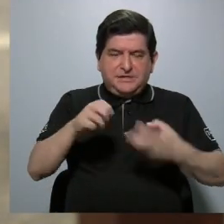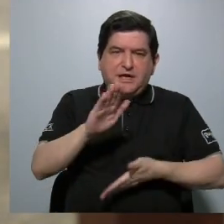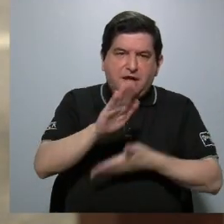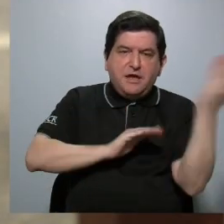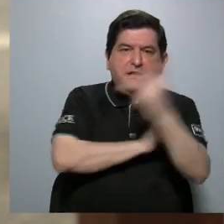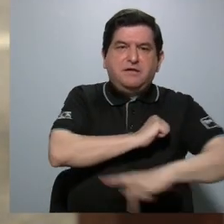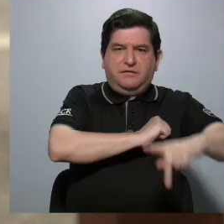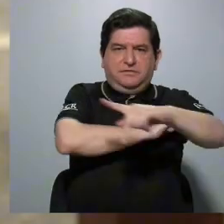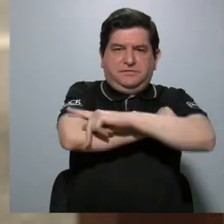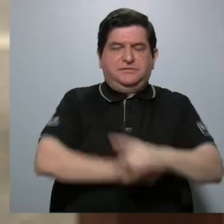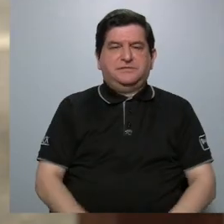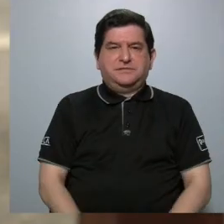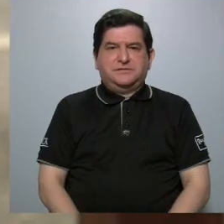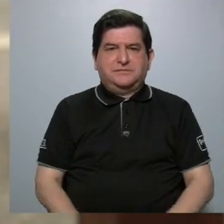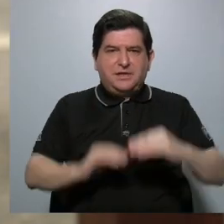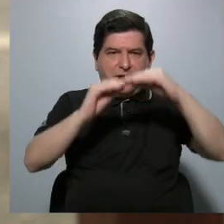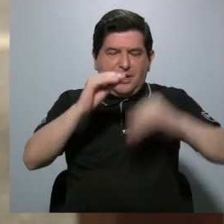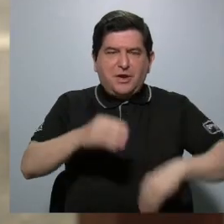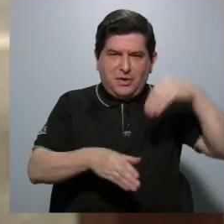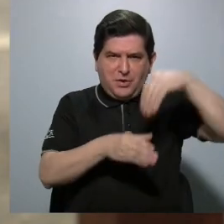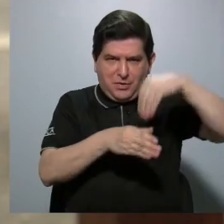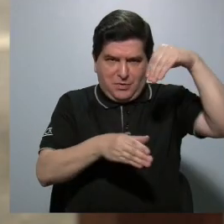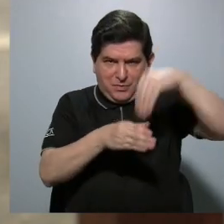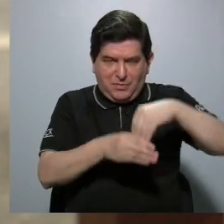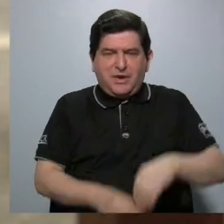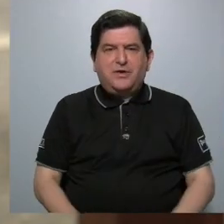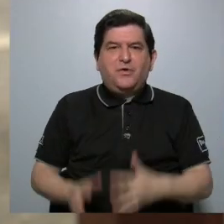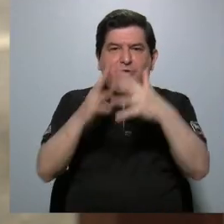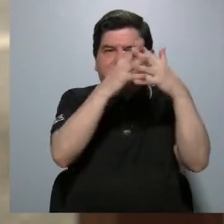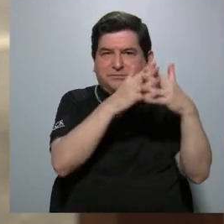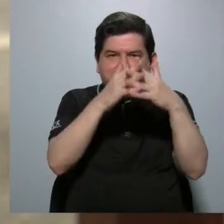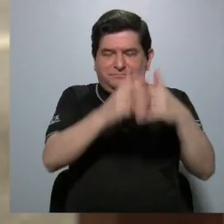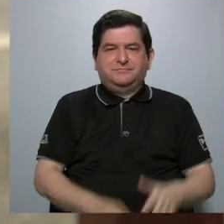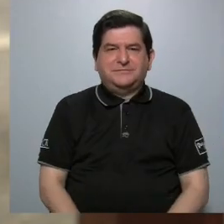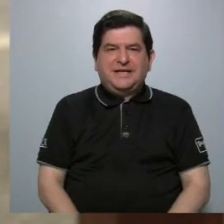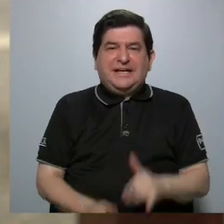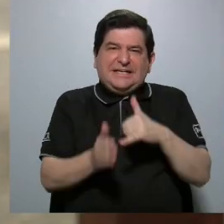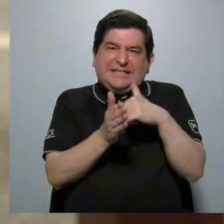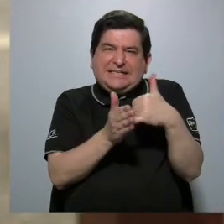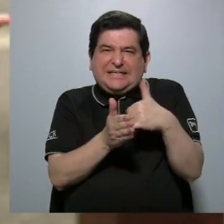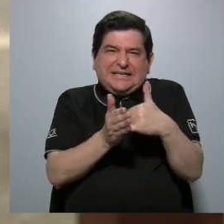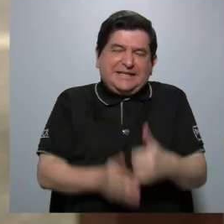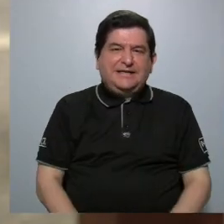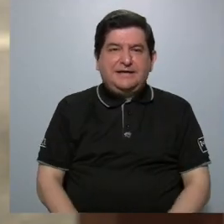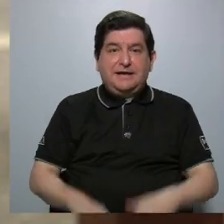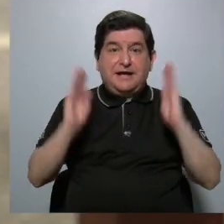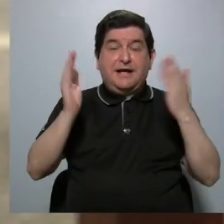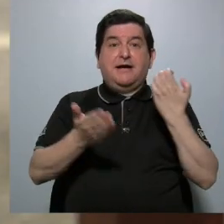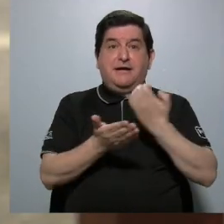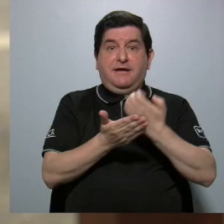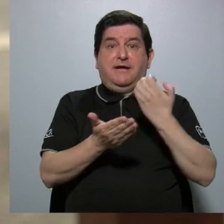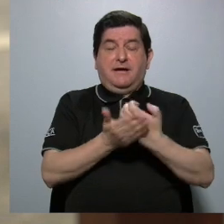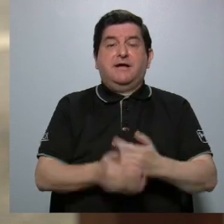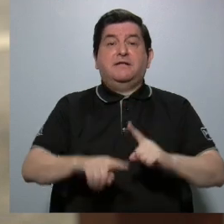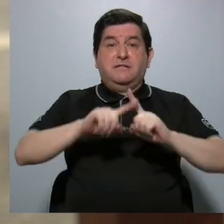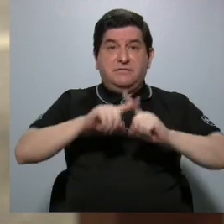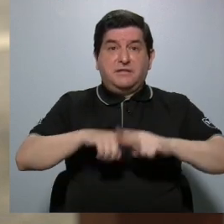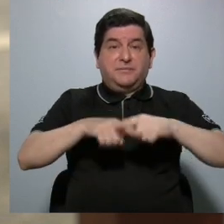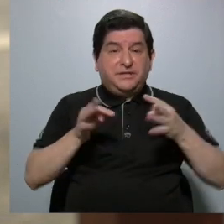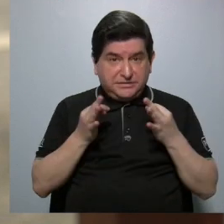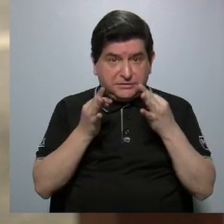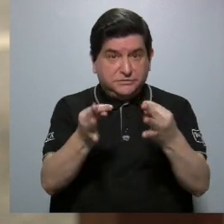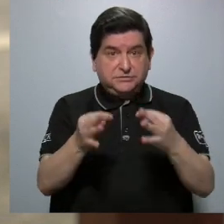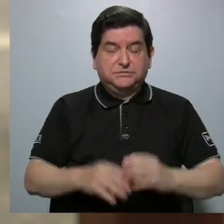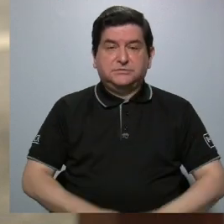fueron del país y el menor ingreso disponible en Estados Unidos debilitará esa gran economía de la que depende el